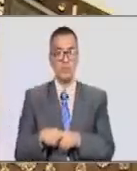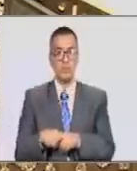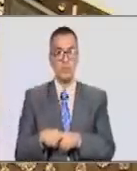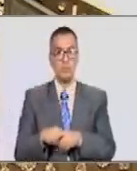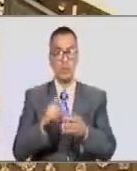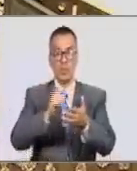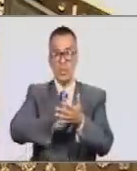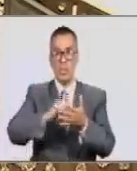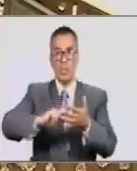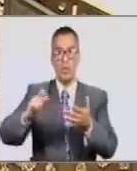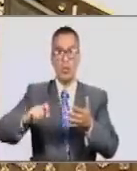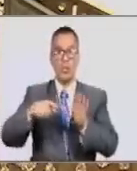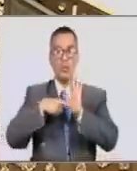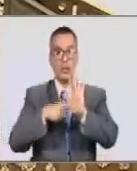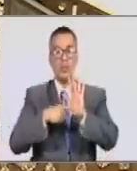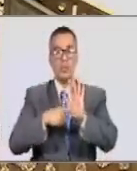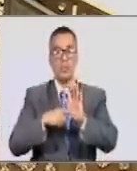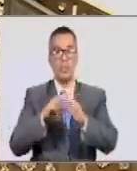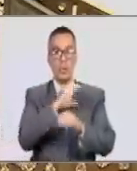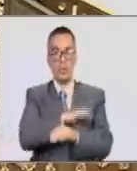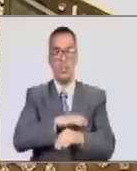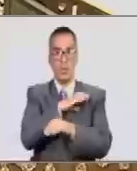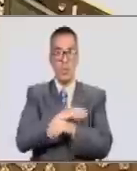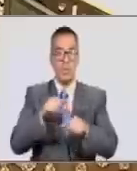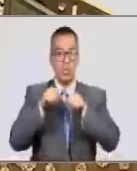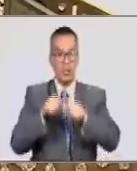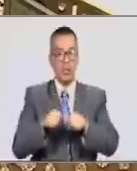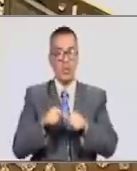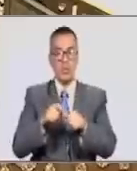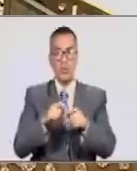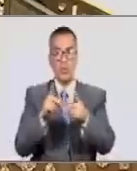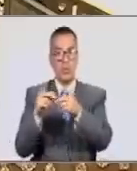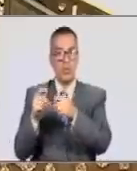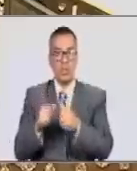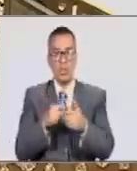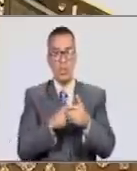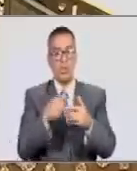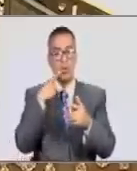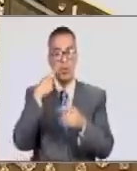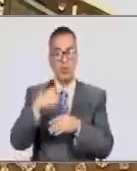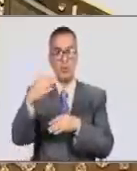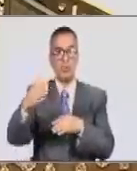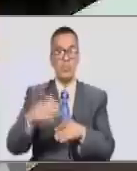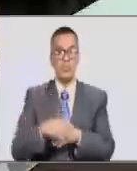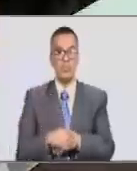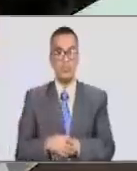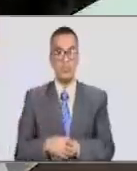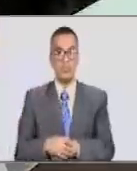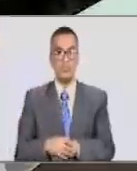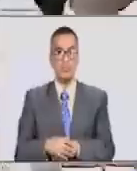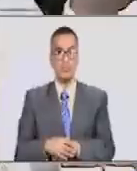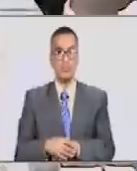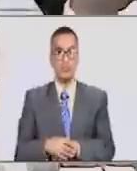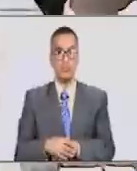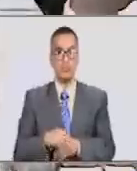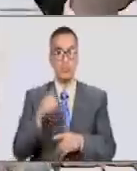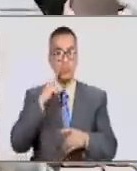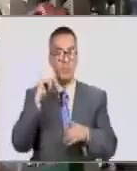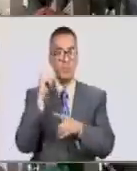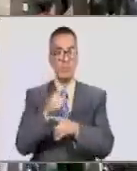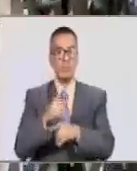la redacción presentada por la Comisión Permanente de Finanzas, manifiéstelo con la señal de costumbre. ¿En